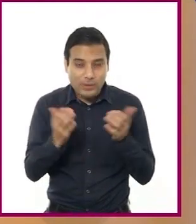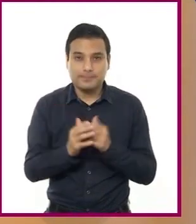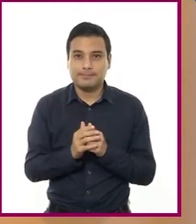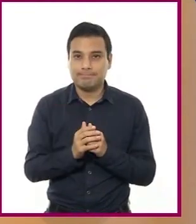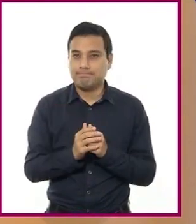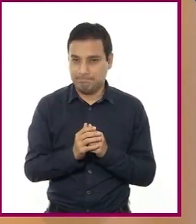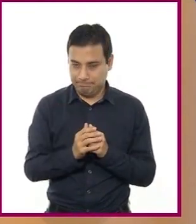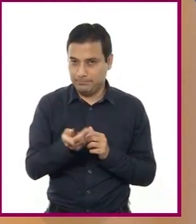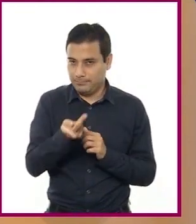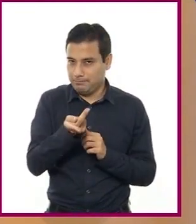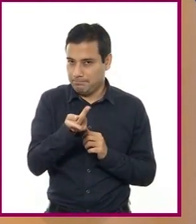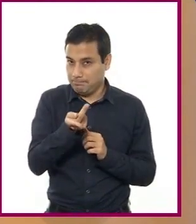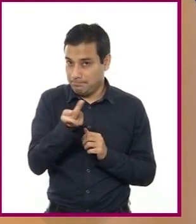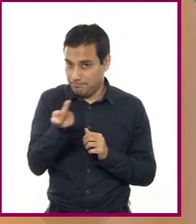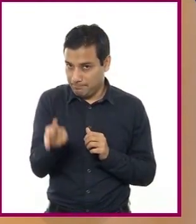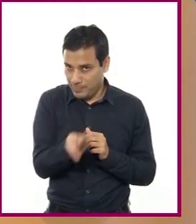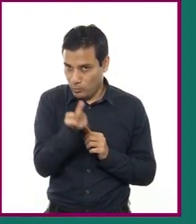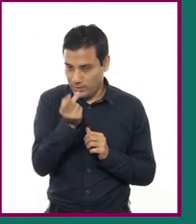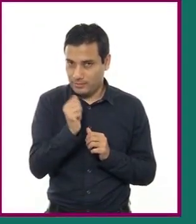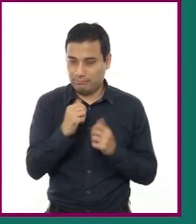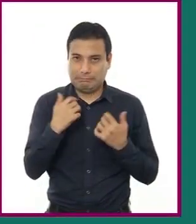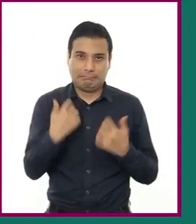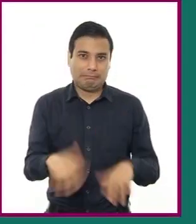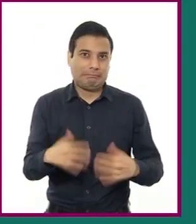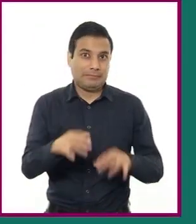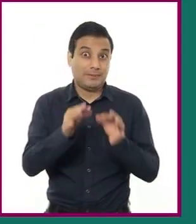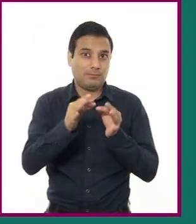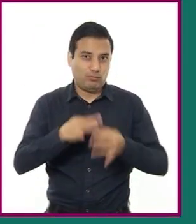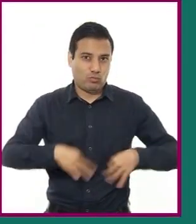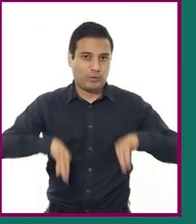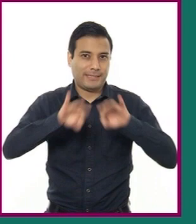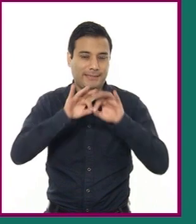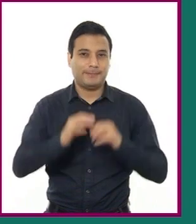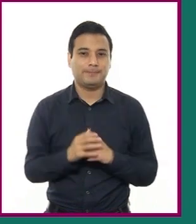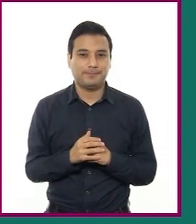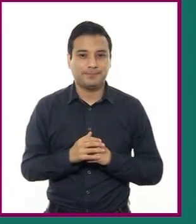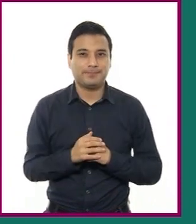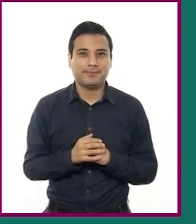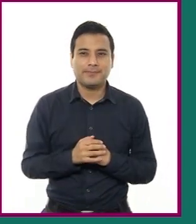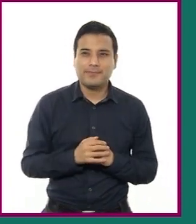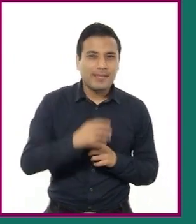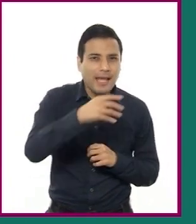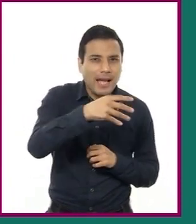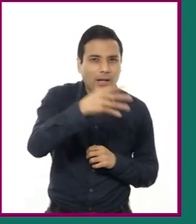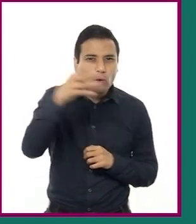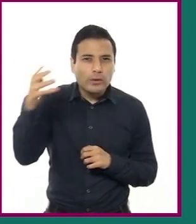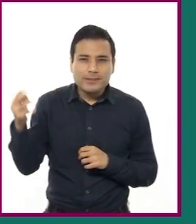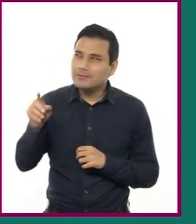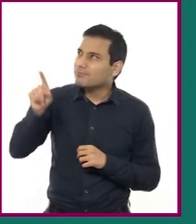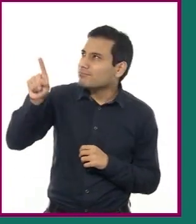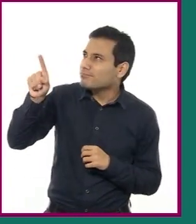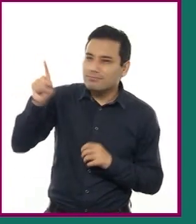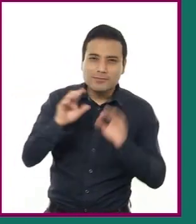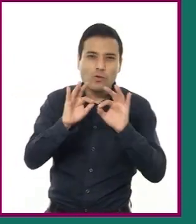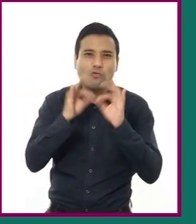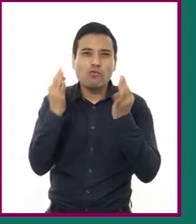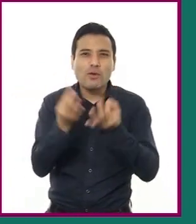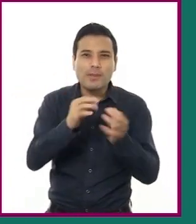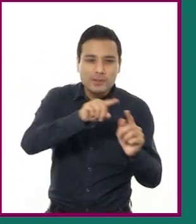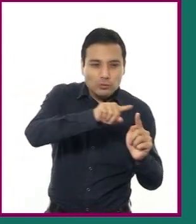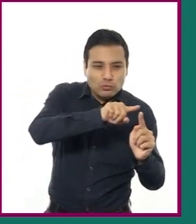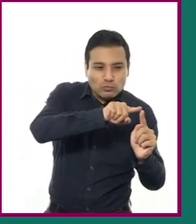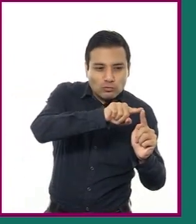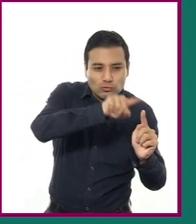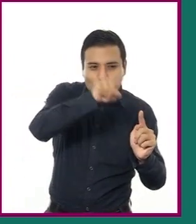responder la pregunta del millón. ¿Por qué el arco iris tiene esa forma?